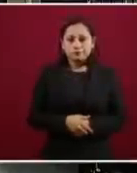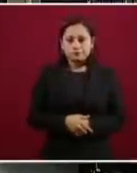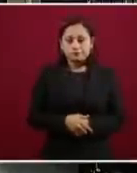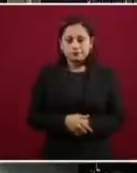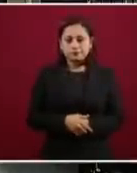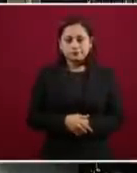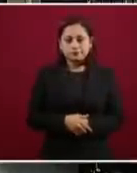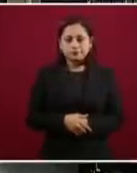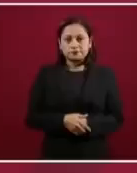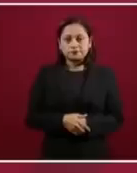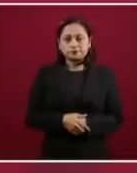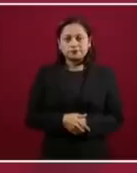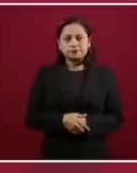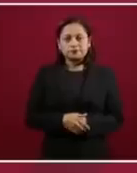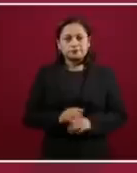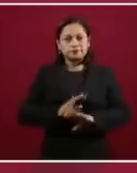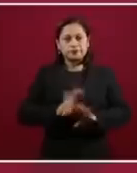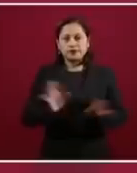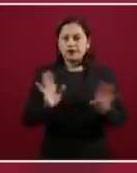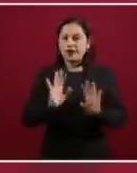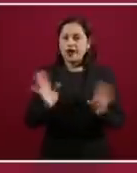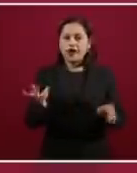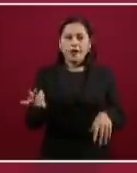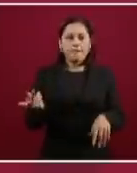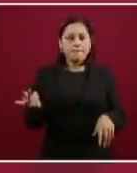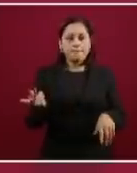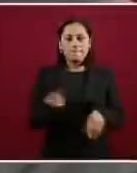Ya no es el tiempo en que